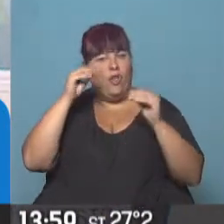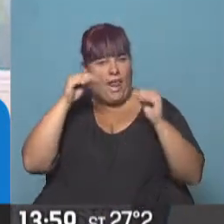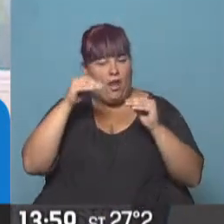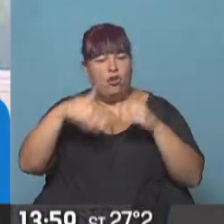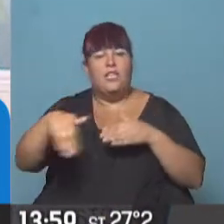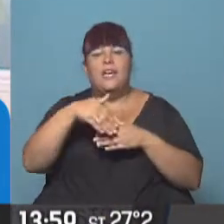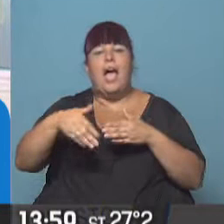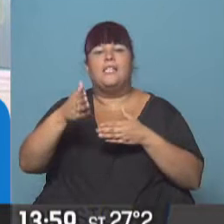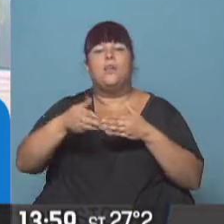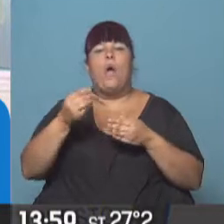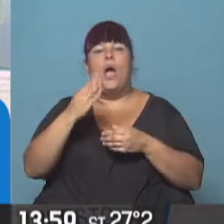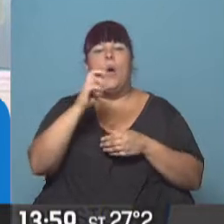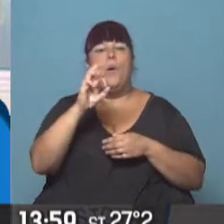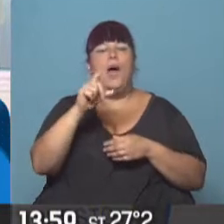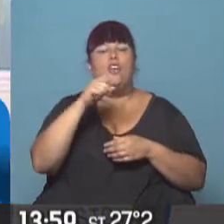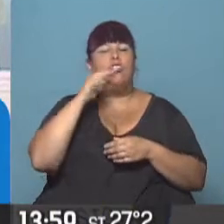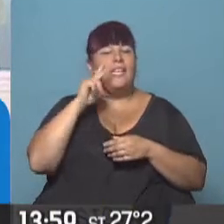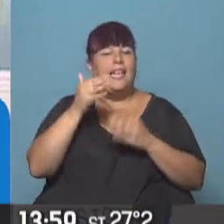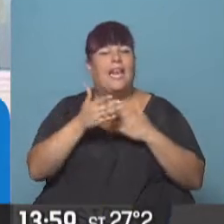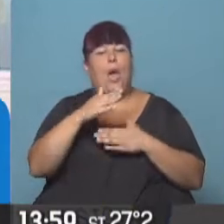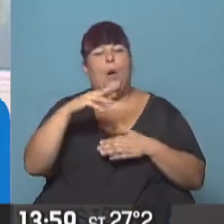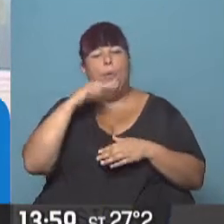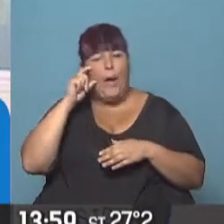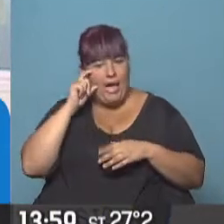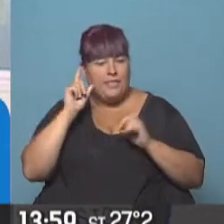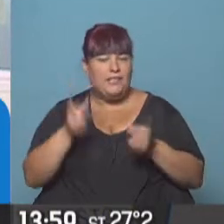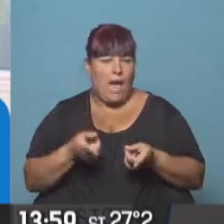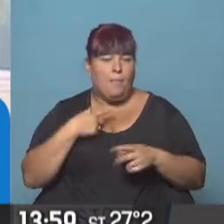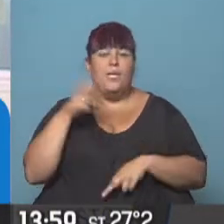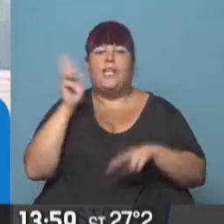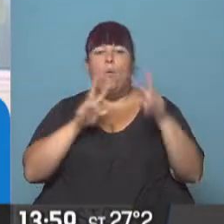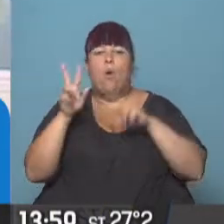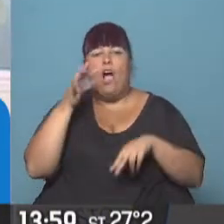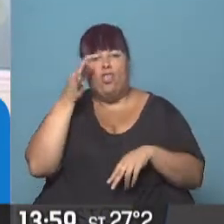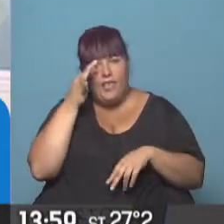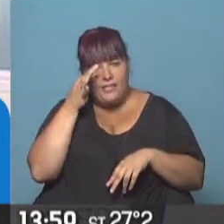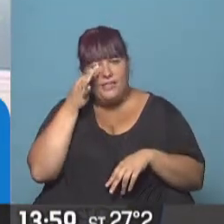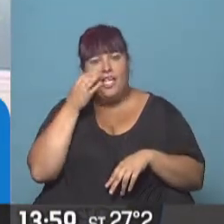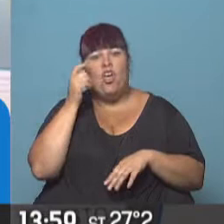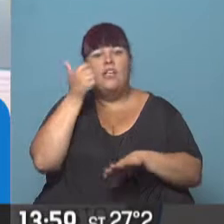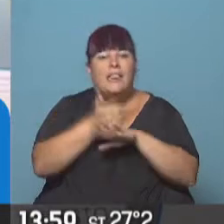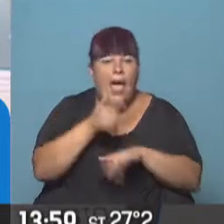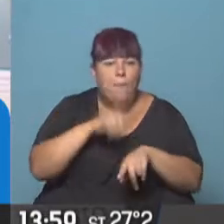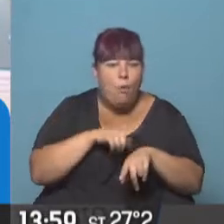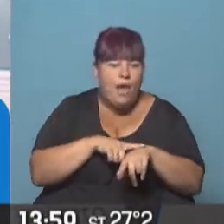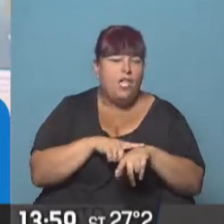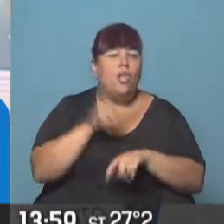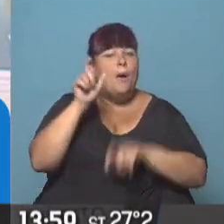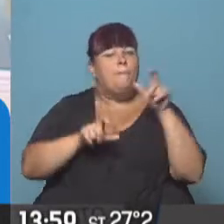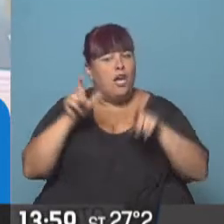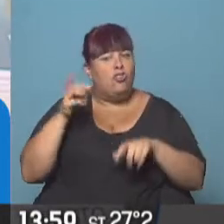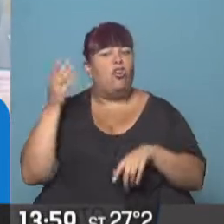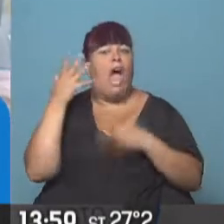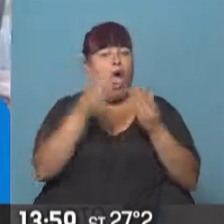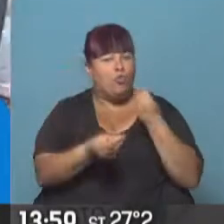en la intersección de Barco Centenera y Valle. También estamos buscando testigos presenciales, porque tenemos gente que